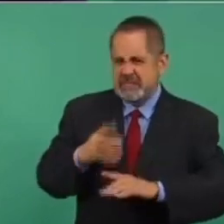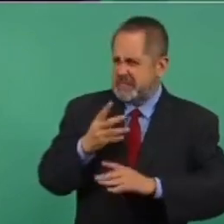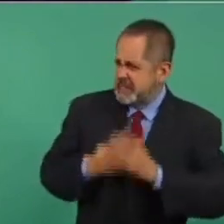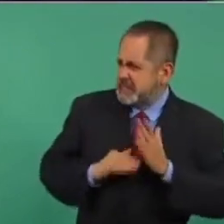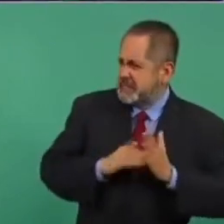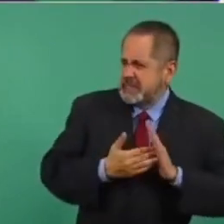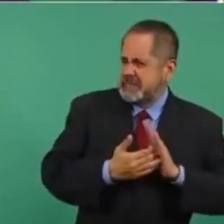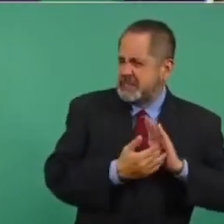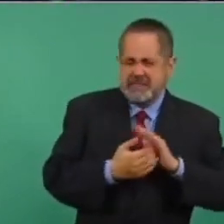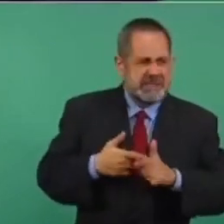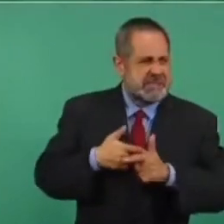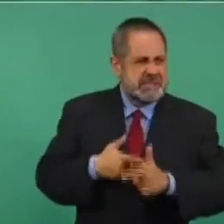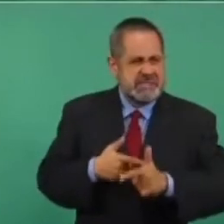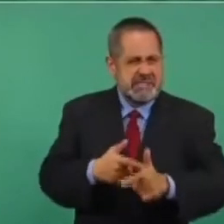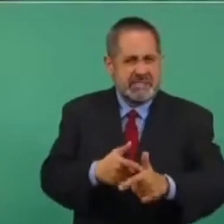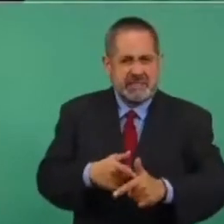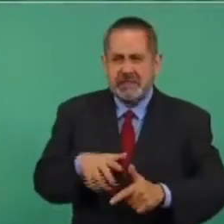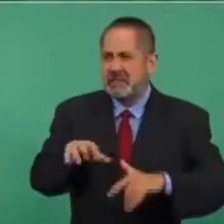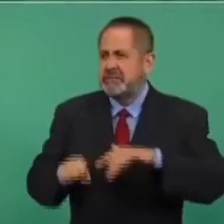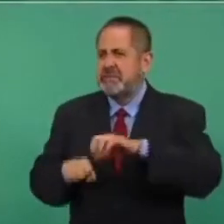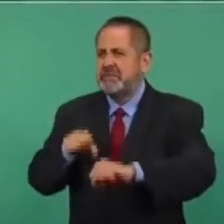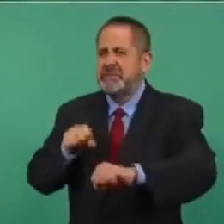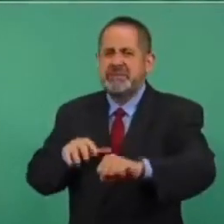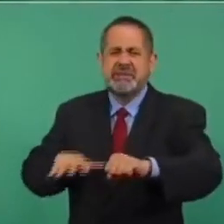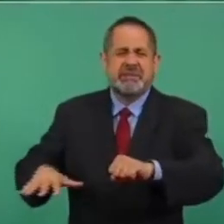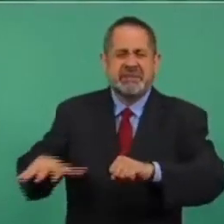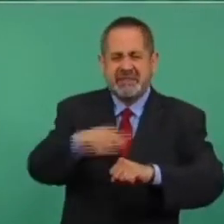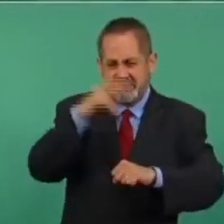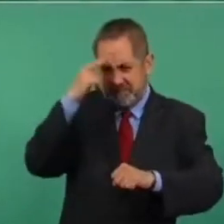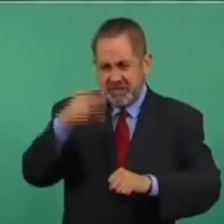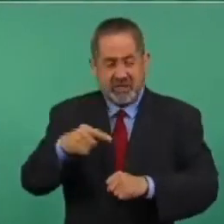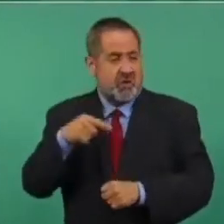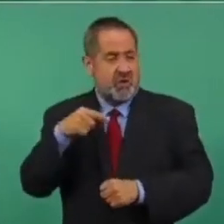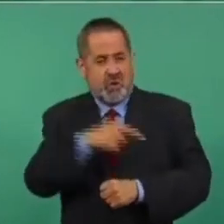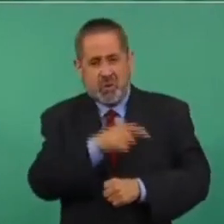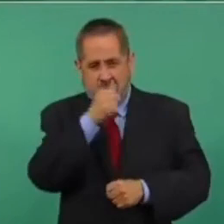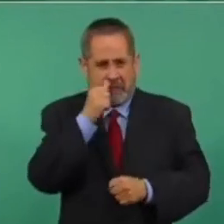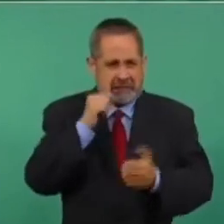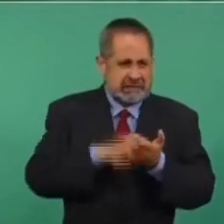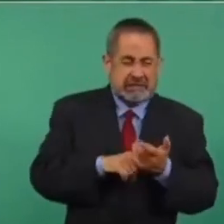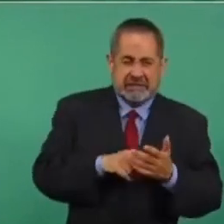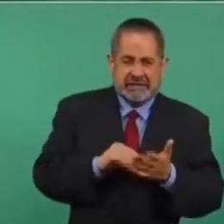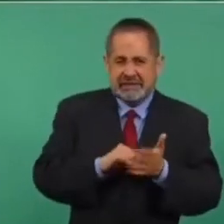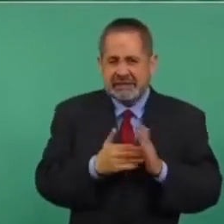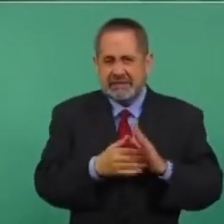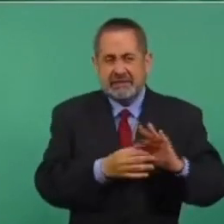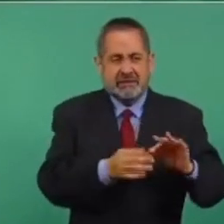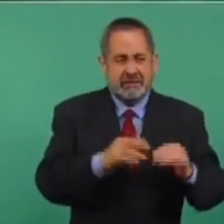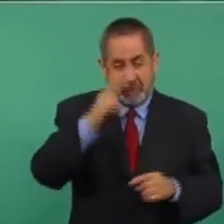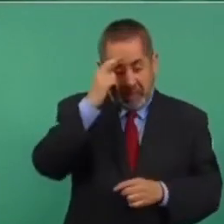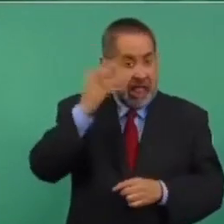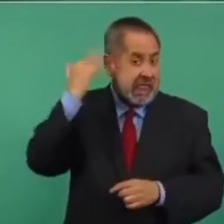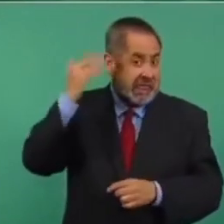que esté ocupado todo México. En aquel entonces los fifís,